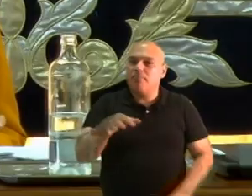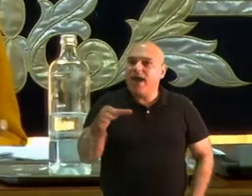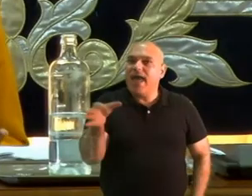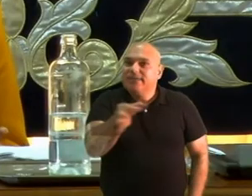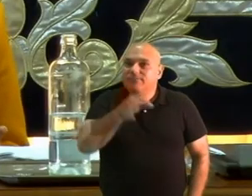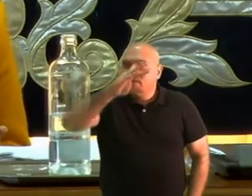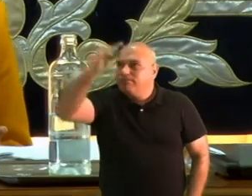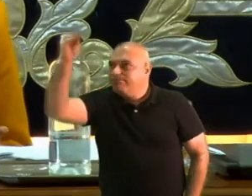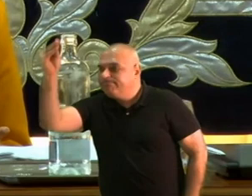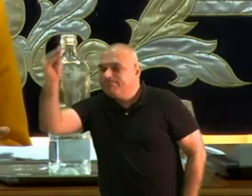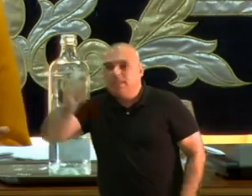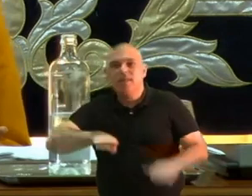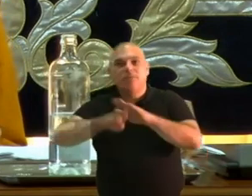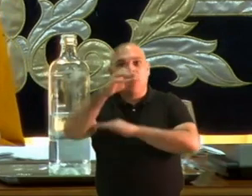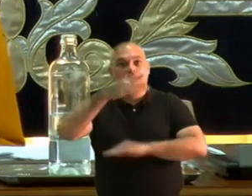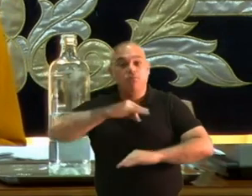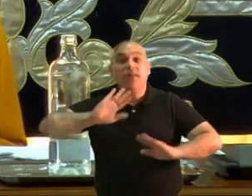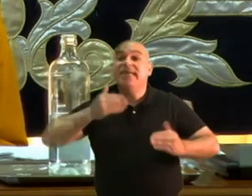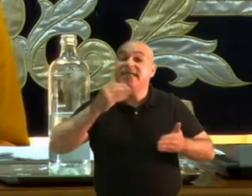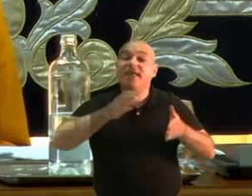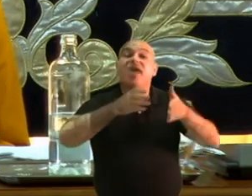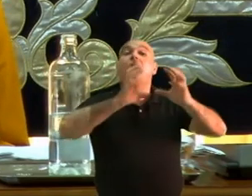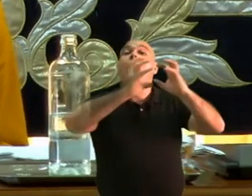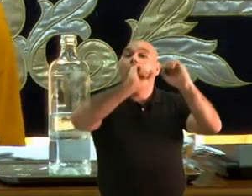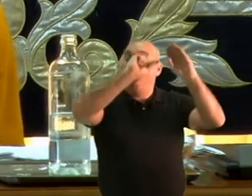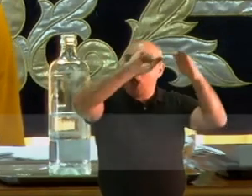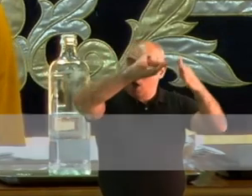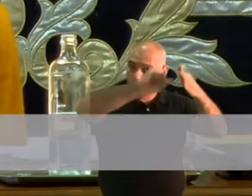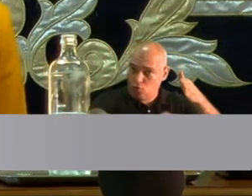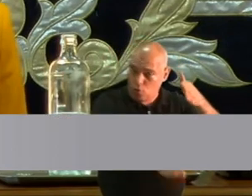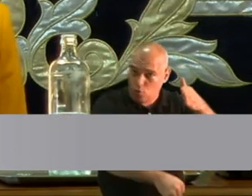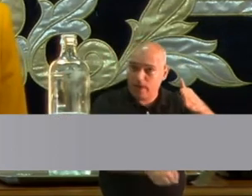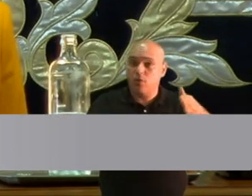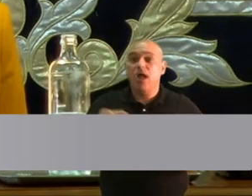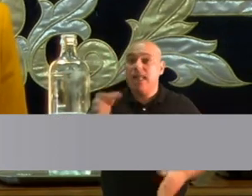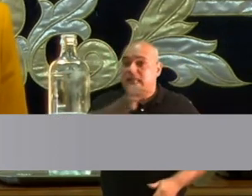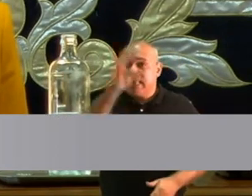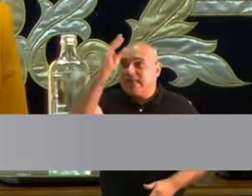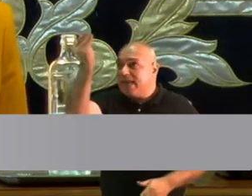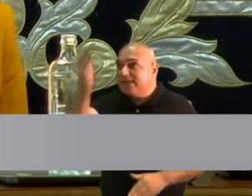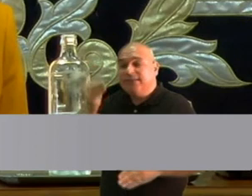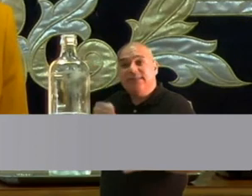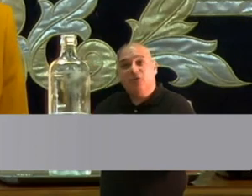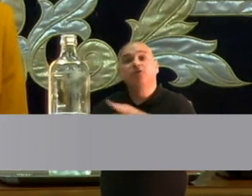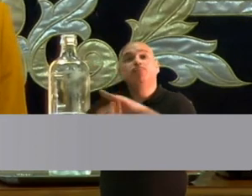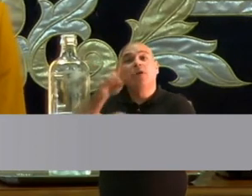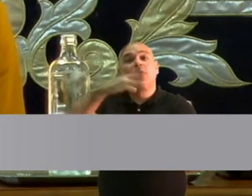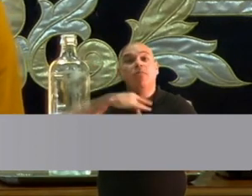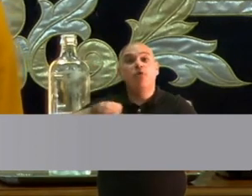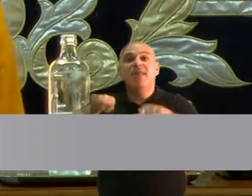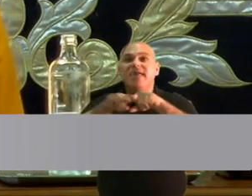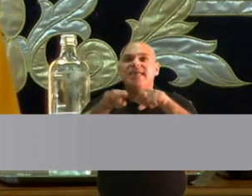Con este acuerdo, Lanzarote se suma a un camino en el que coincidirá, fíjense, con el Ayuntamiento de Madrid